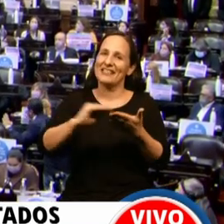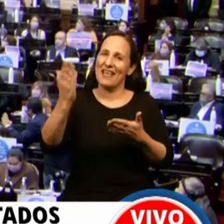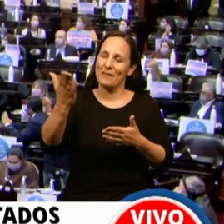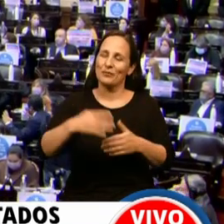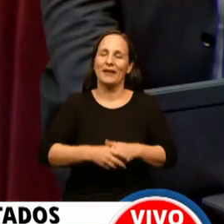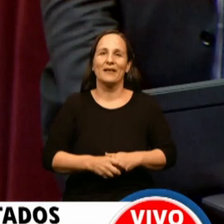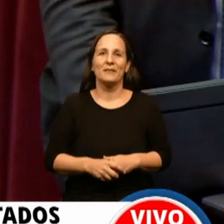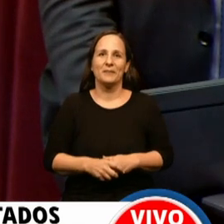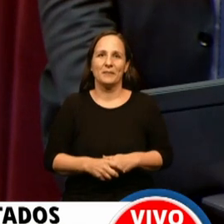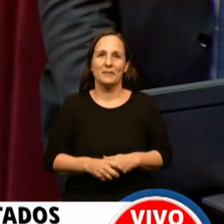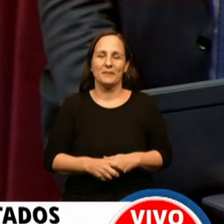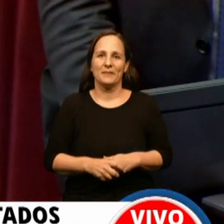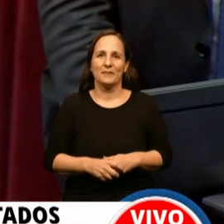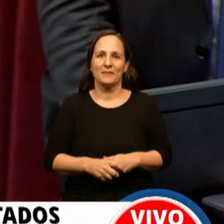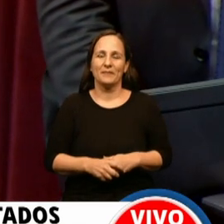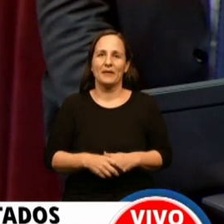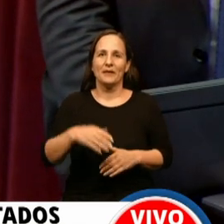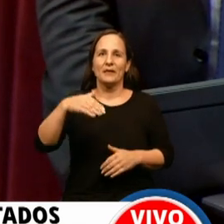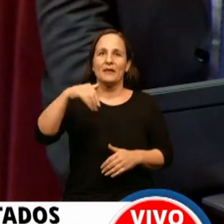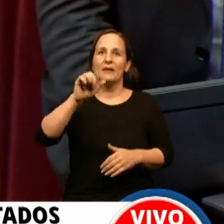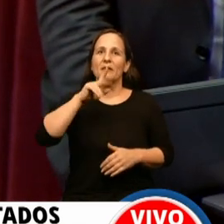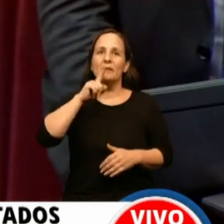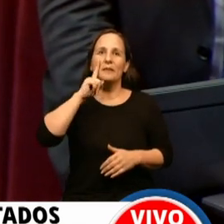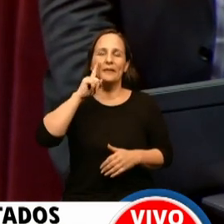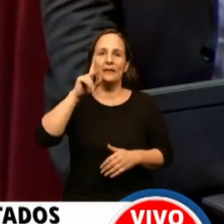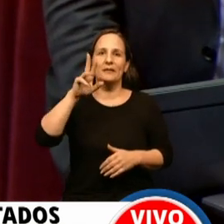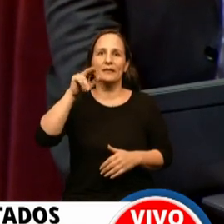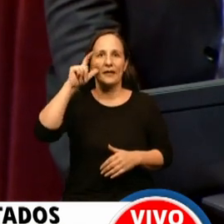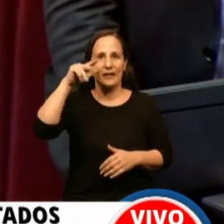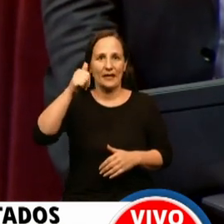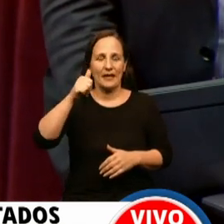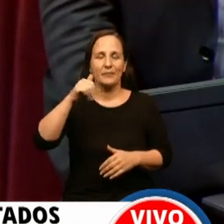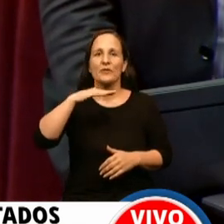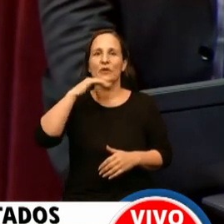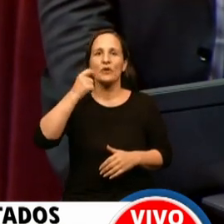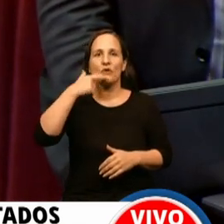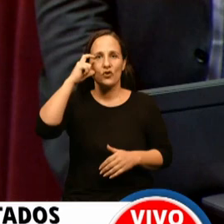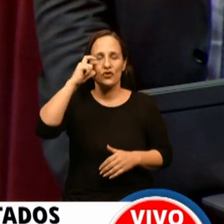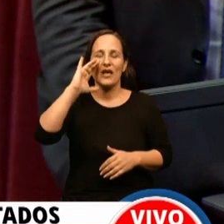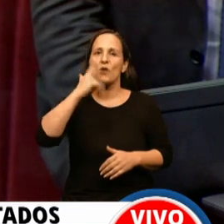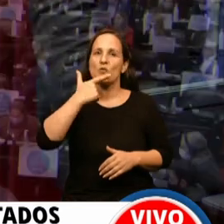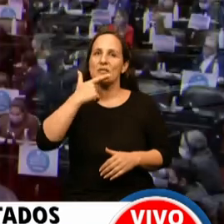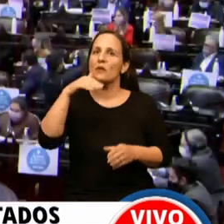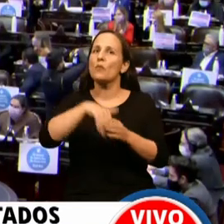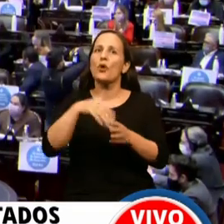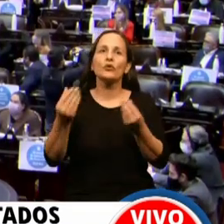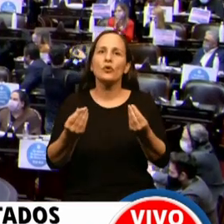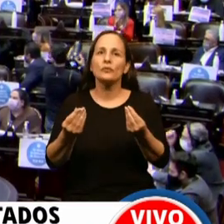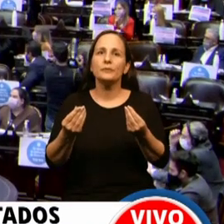landriscina martearena joseluis para indicar el sentido de su voto